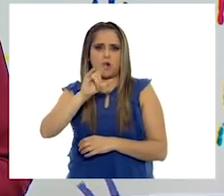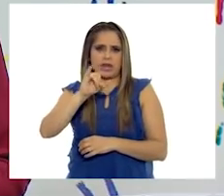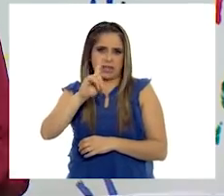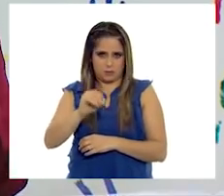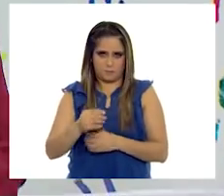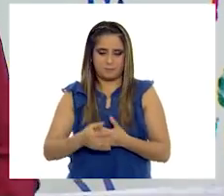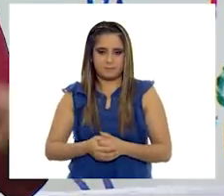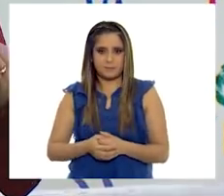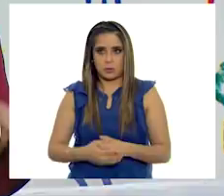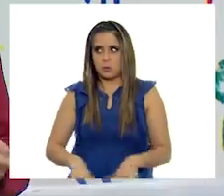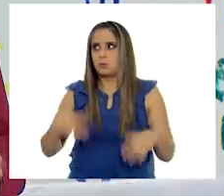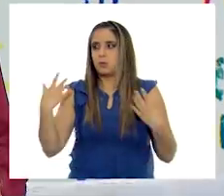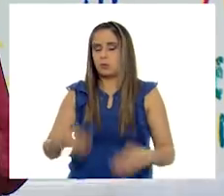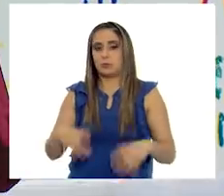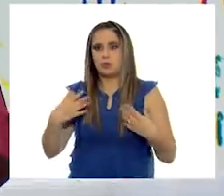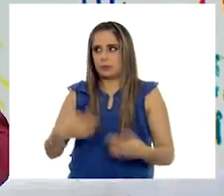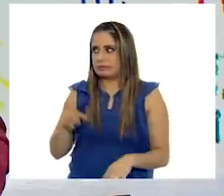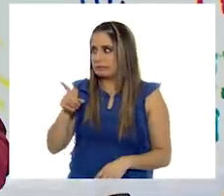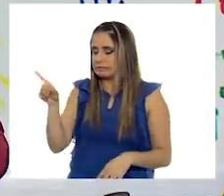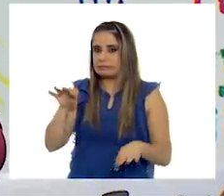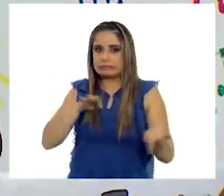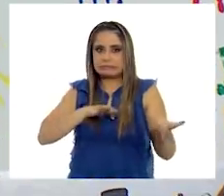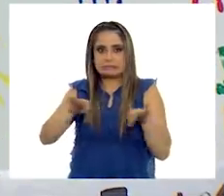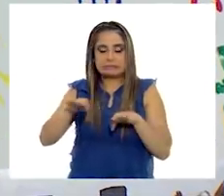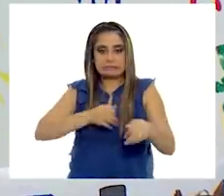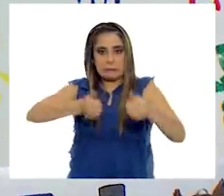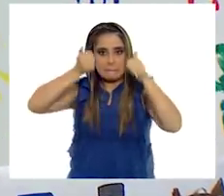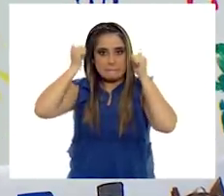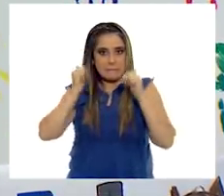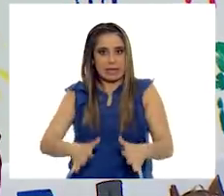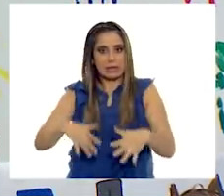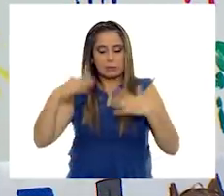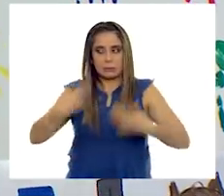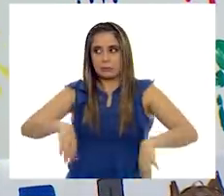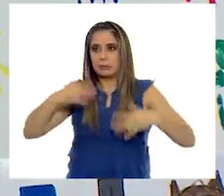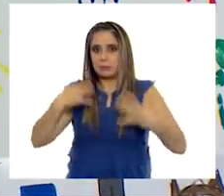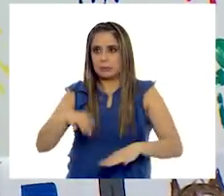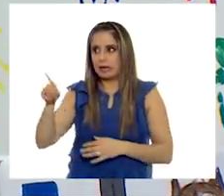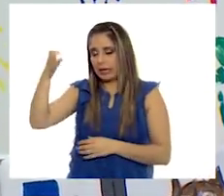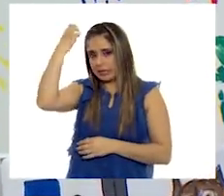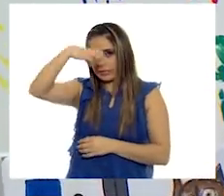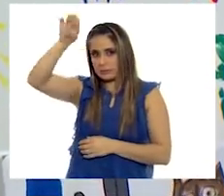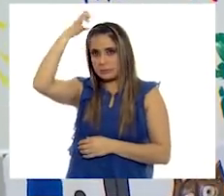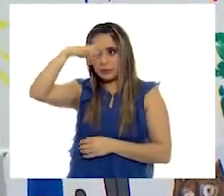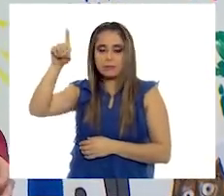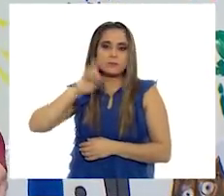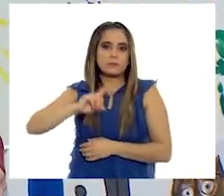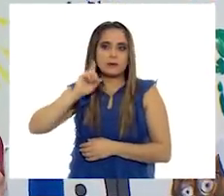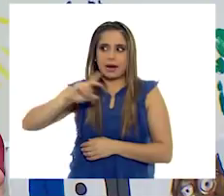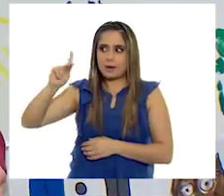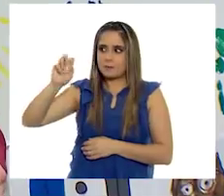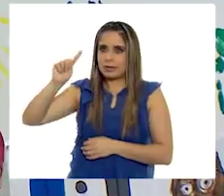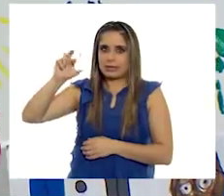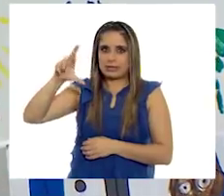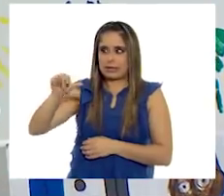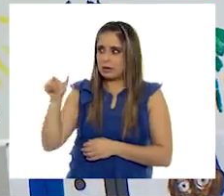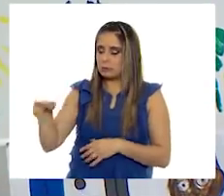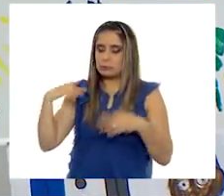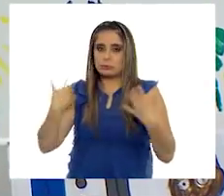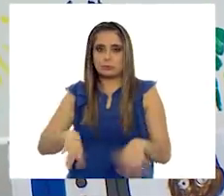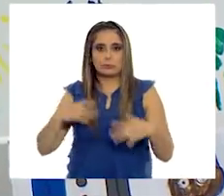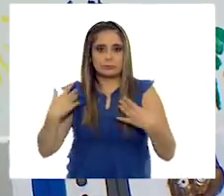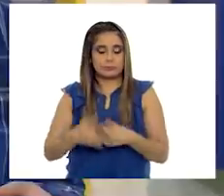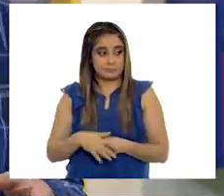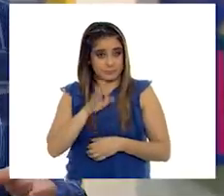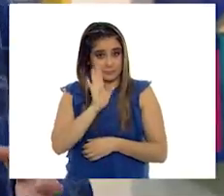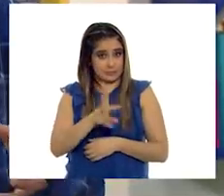¡Wow! ¡Qué trabajo y qué experiencia tiene doña Petra en esto y en tantas cosas, ¿eh? ¿Pudiste ver